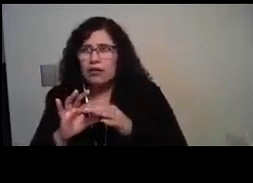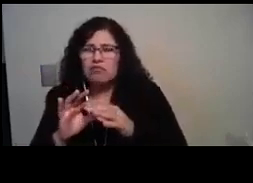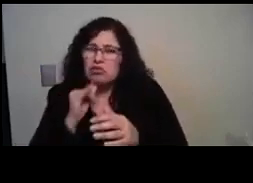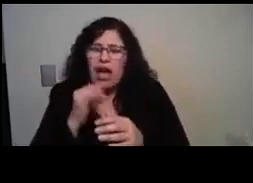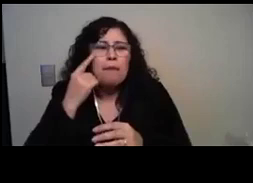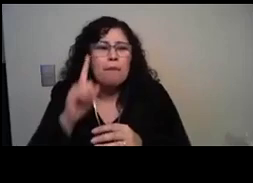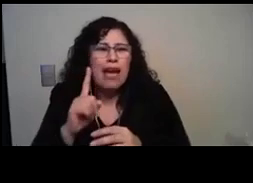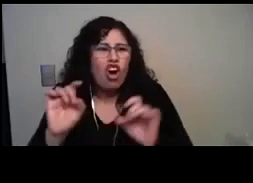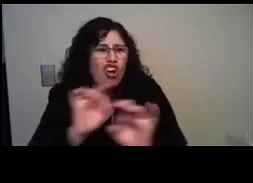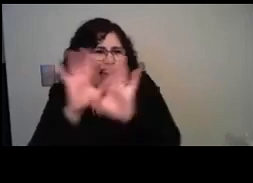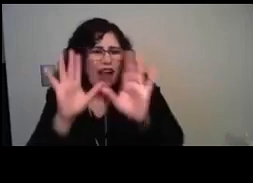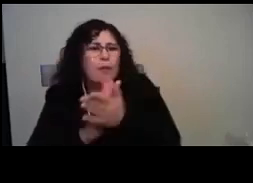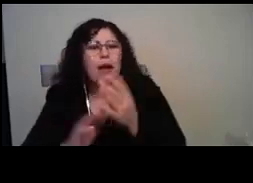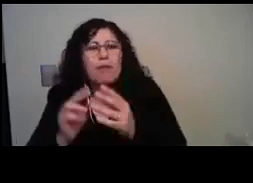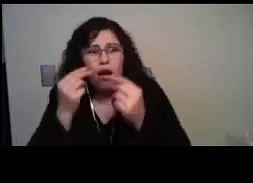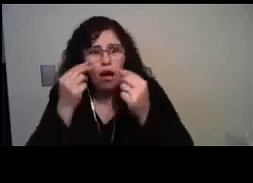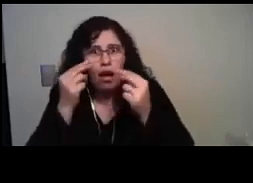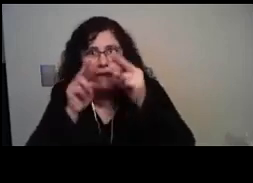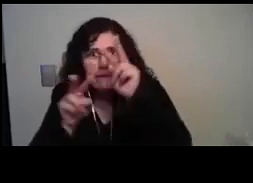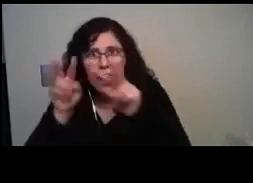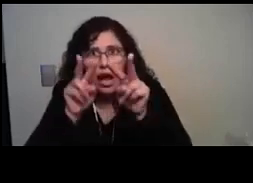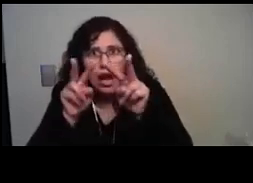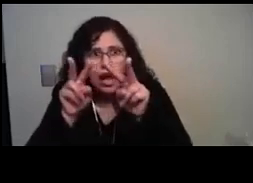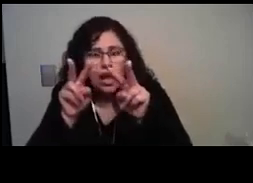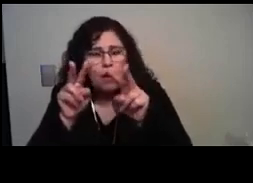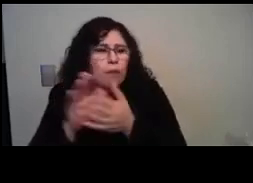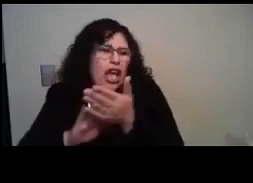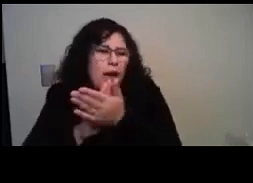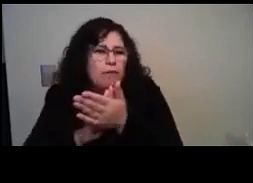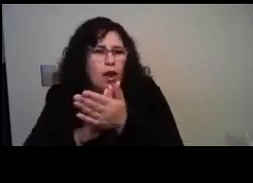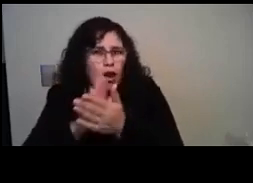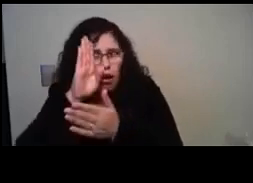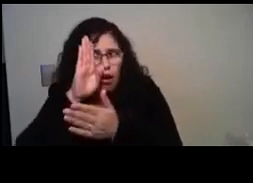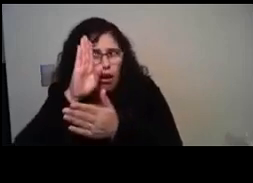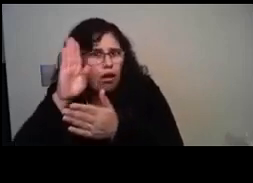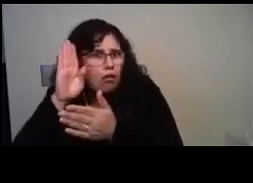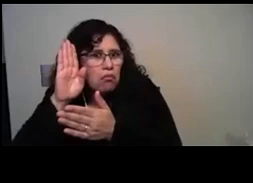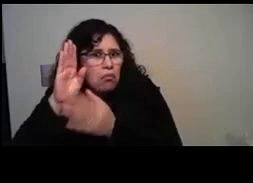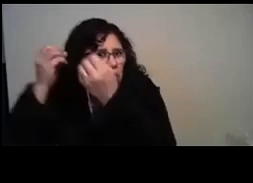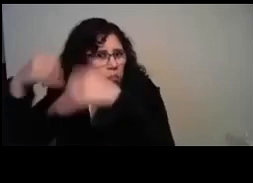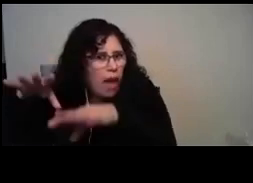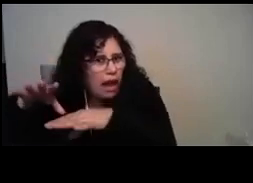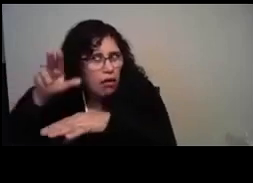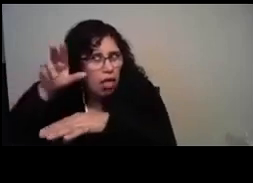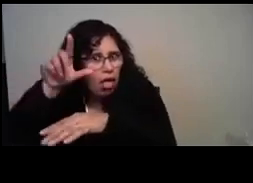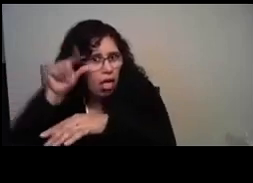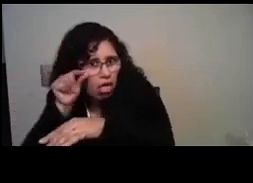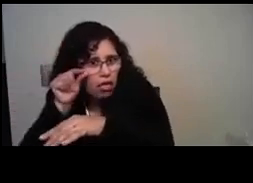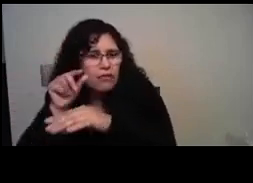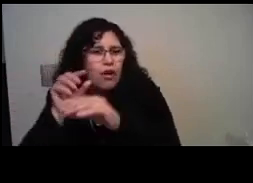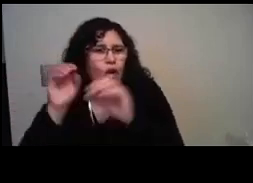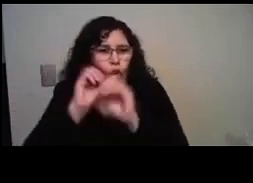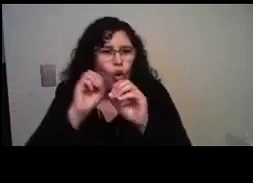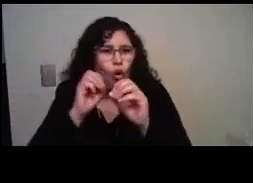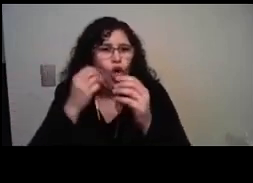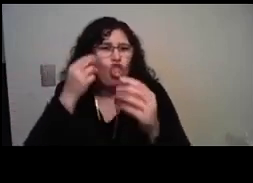personas pierden la capacidad de ver con algún segmento del campo visual, o muchas veces refieren a una visión que es doble,